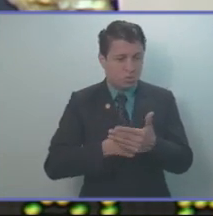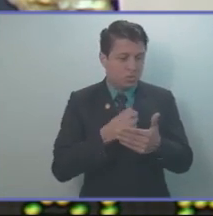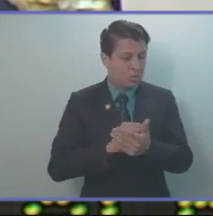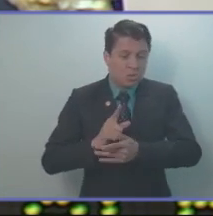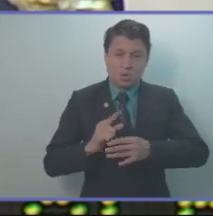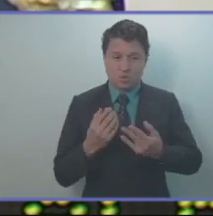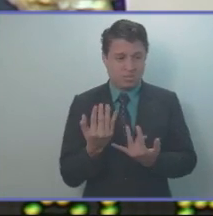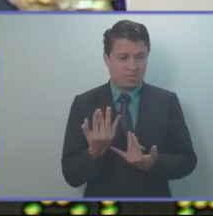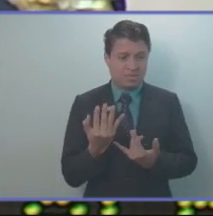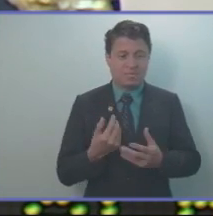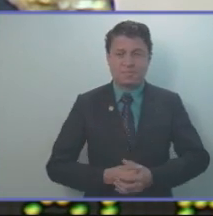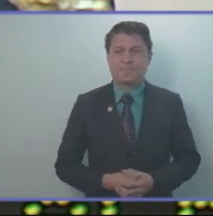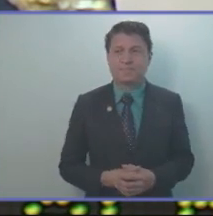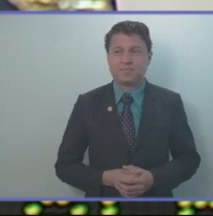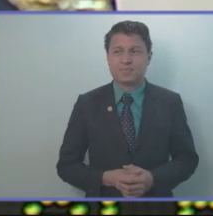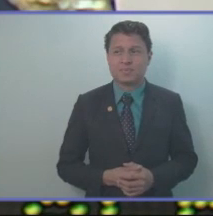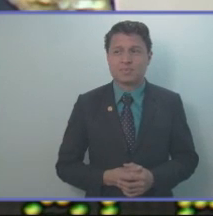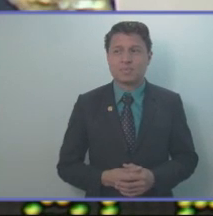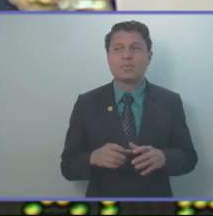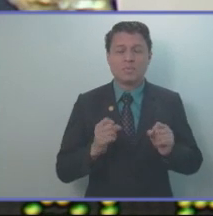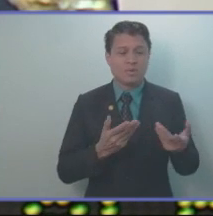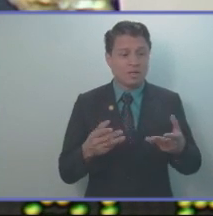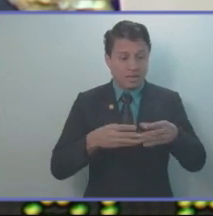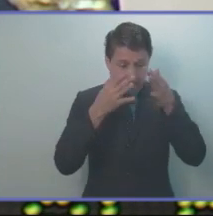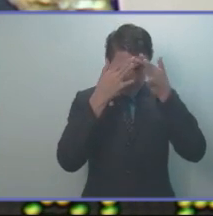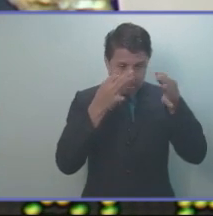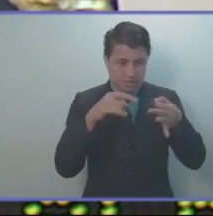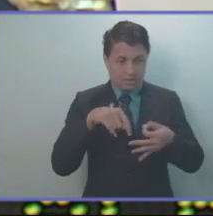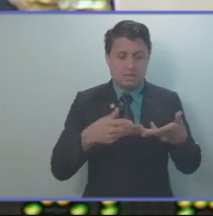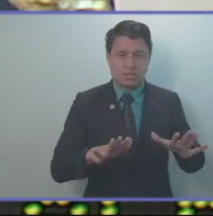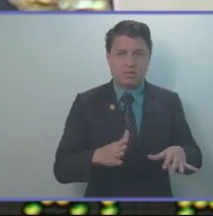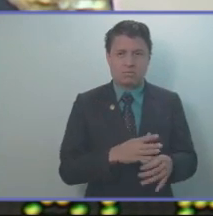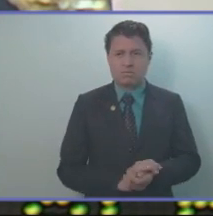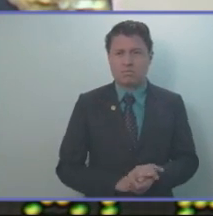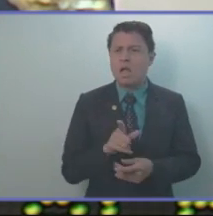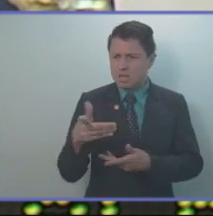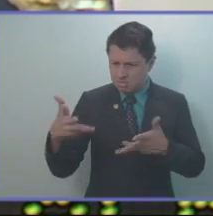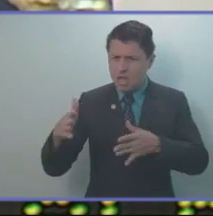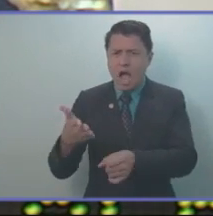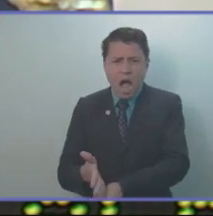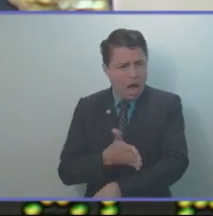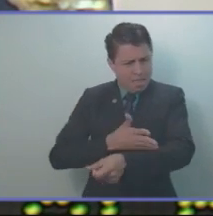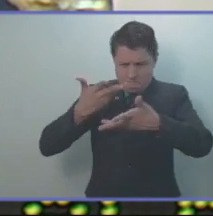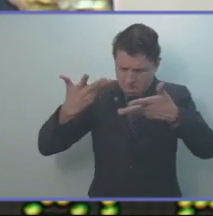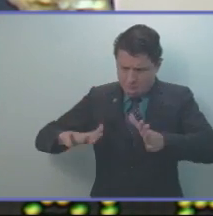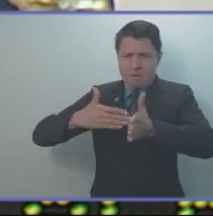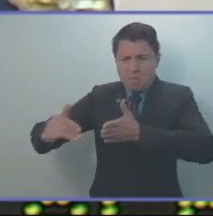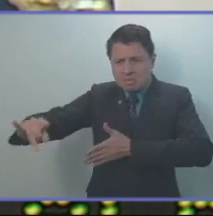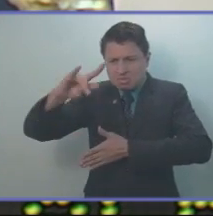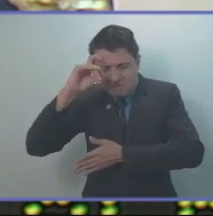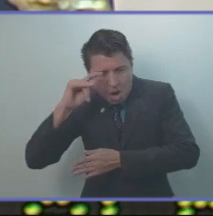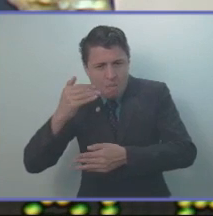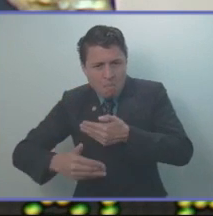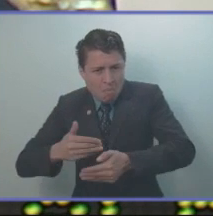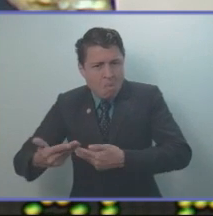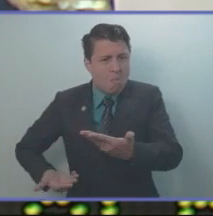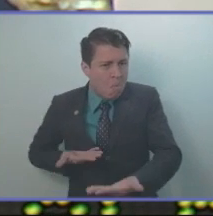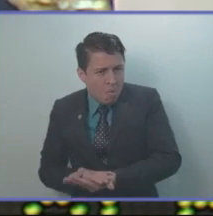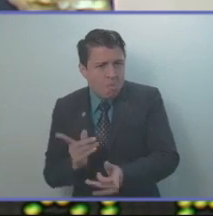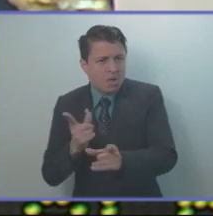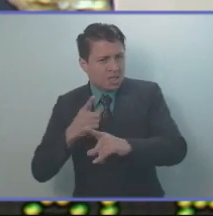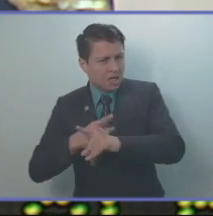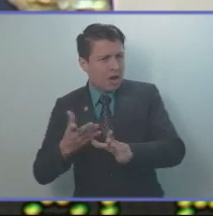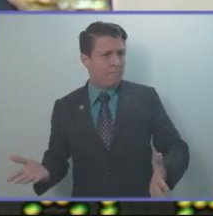esperar que hagamos el decreto y el dictamen aquí en la Asamblea. Así que, por esa